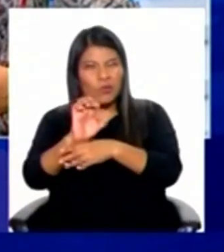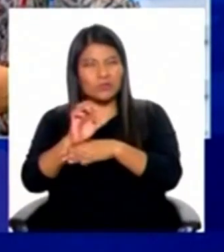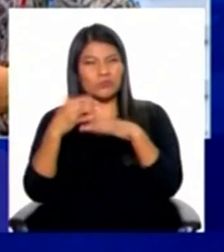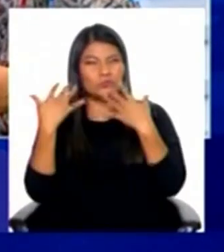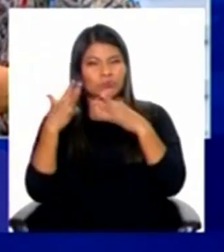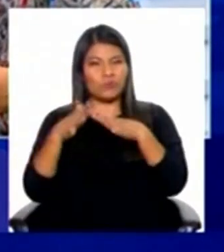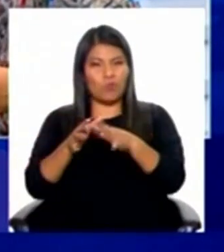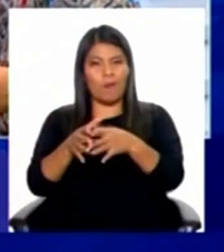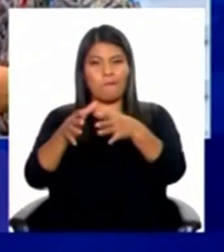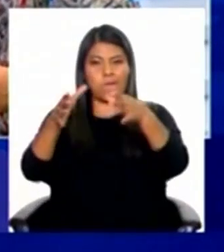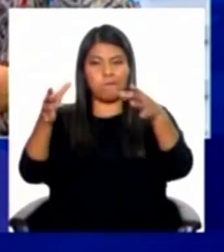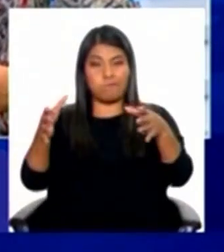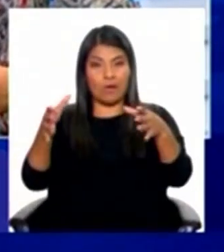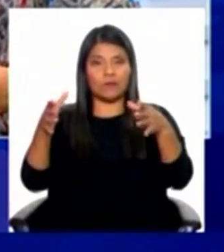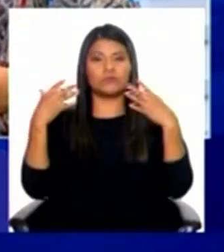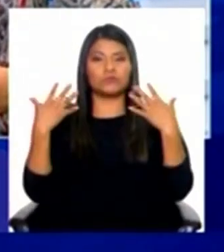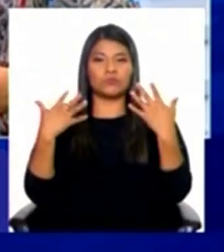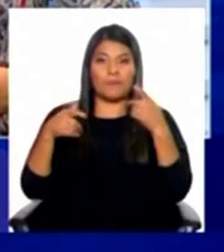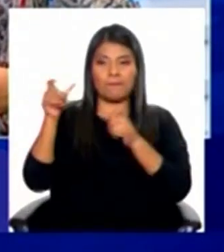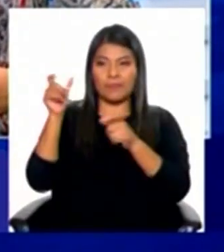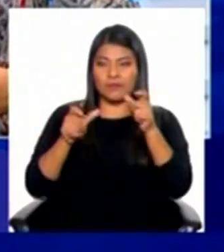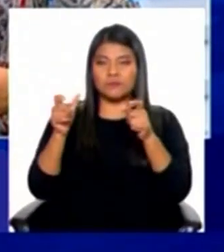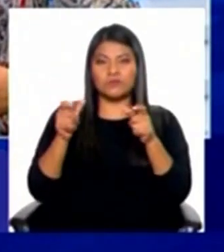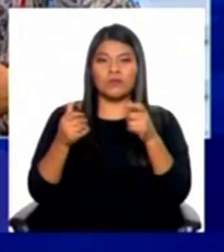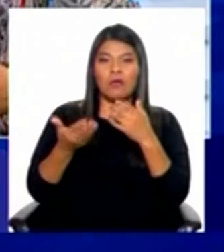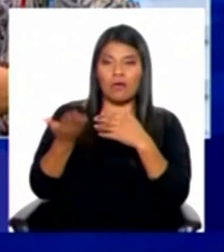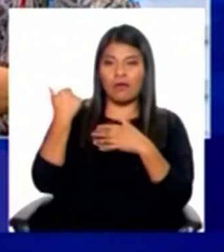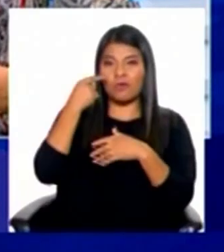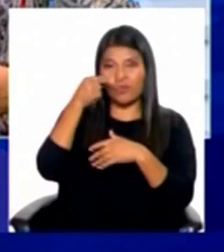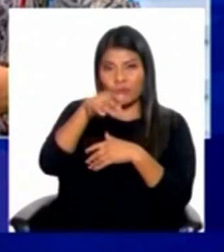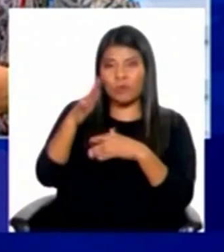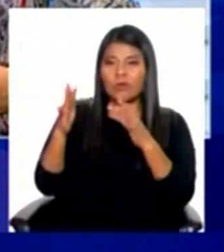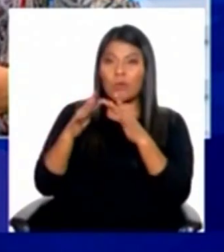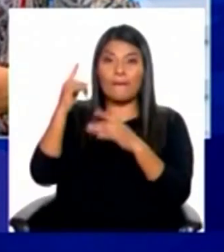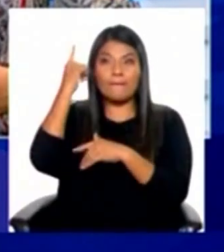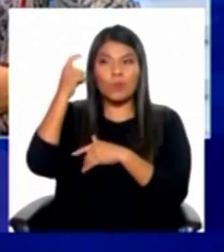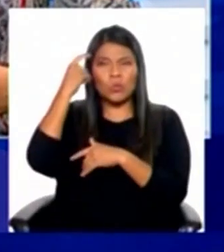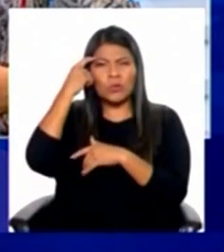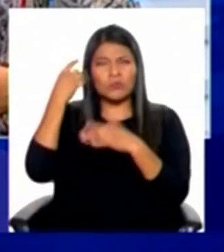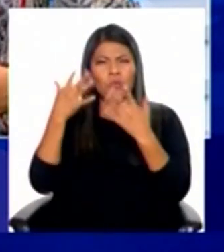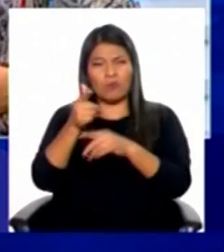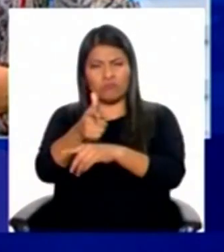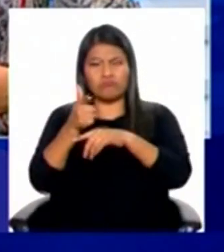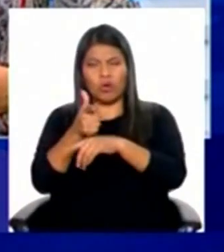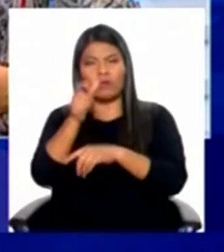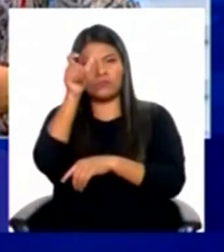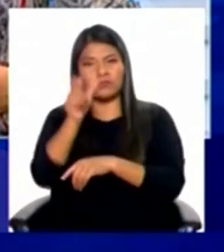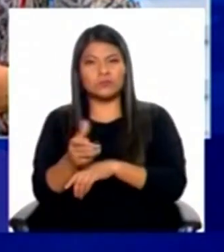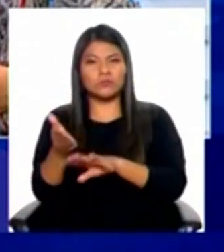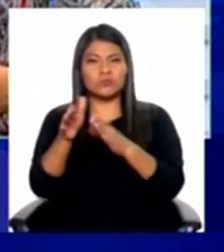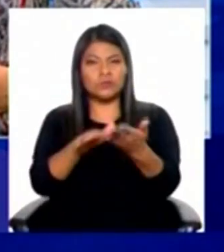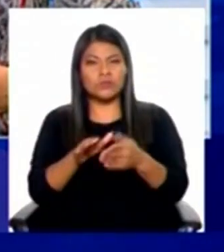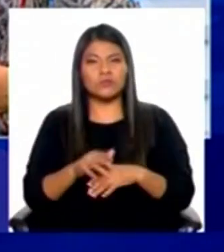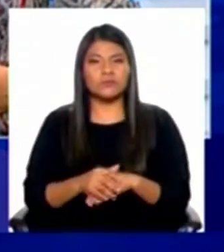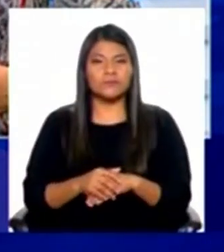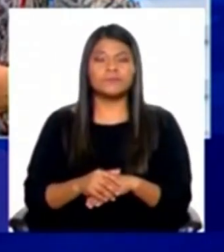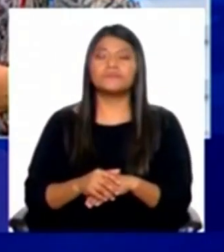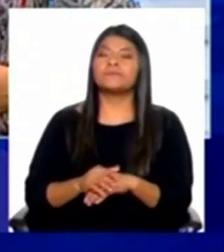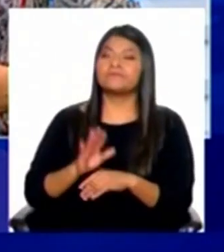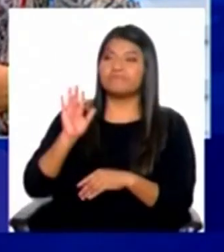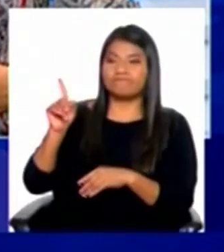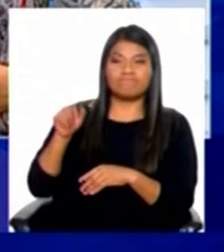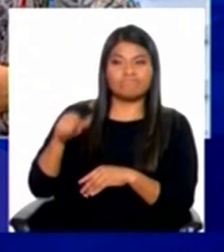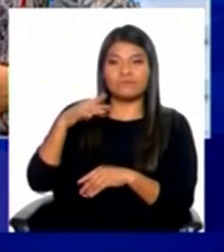manera desbordada, que al punto de justamente ya está vinculada con el crimen político. Y eso es lo que debemos evitar, ¿no? Cuando sea incipiente aún